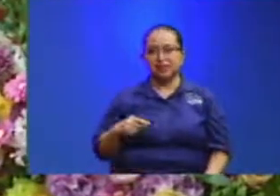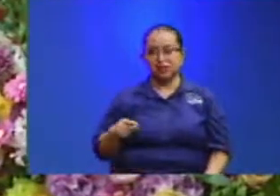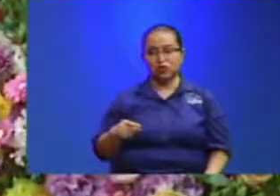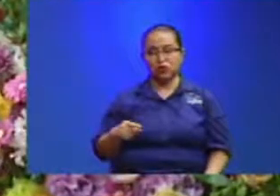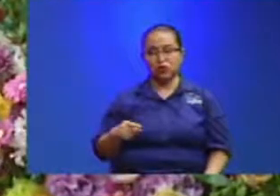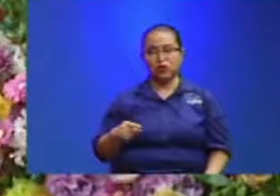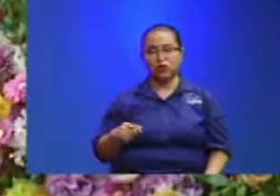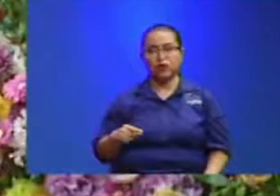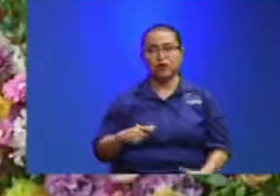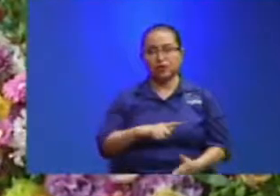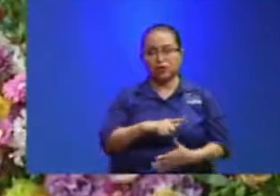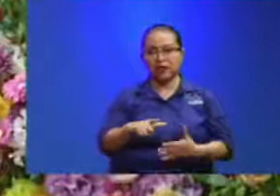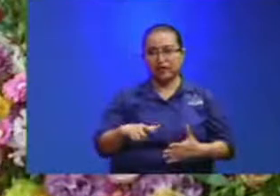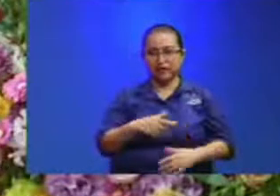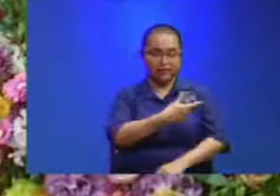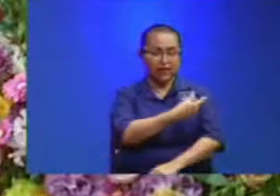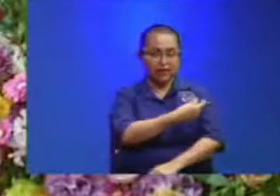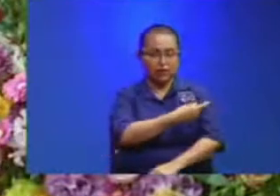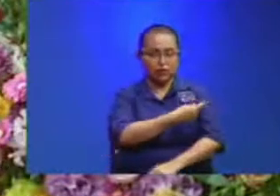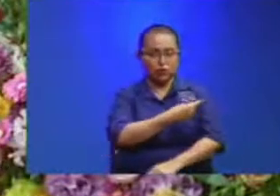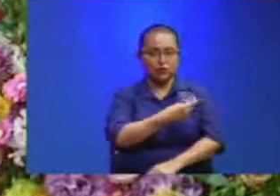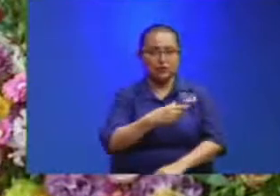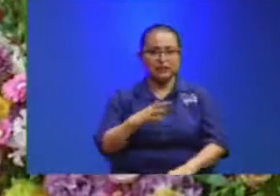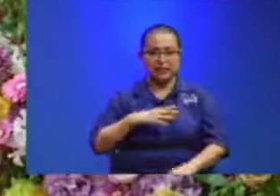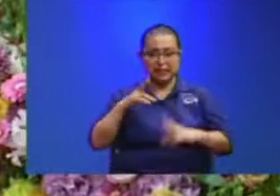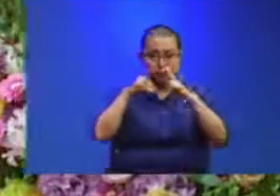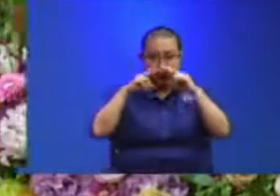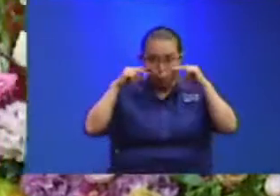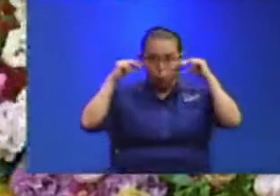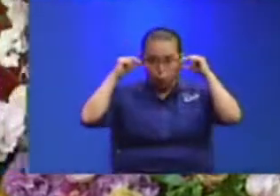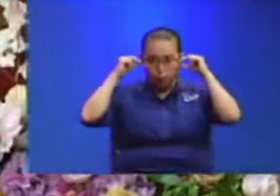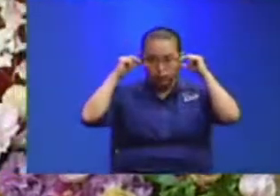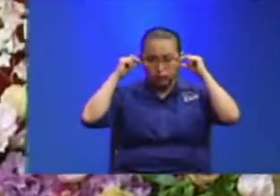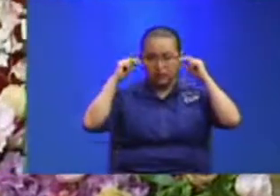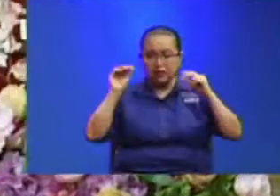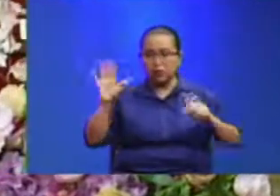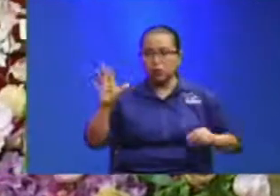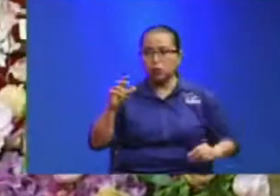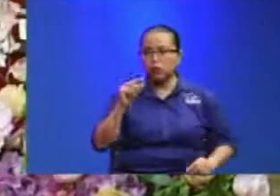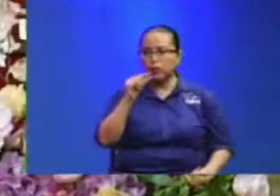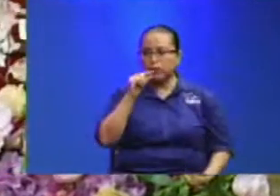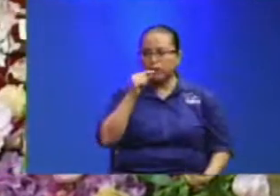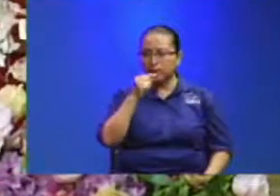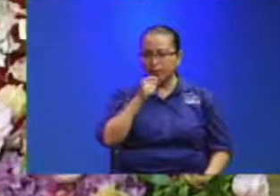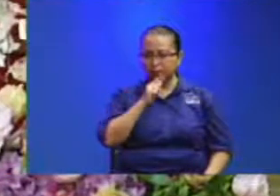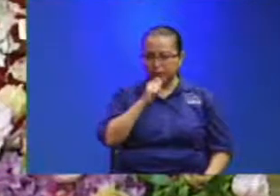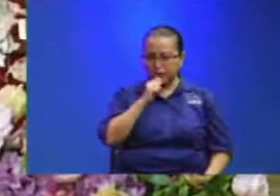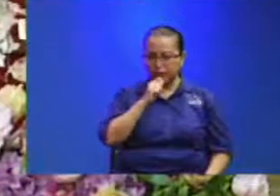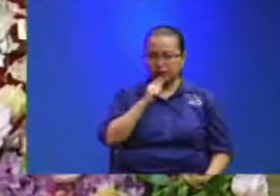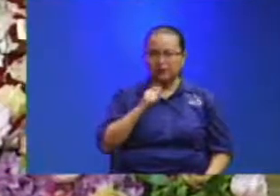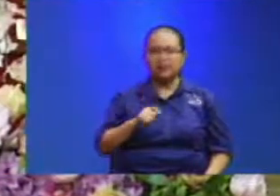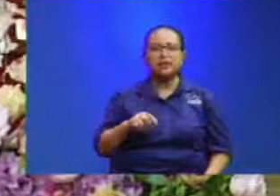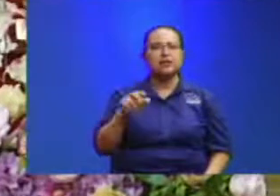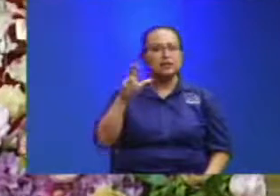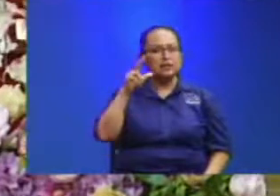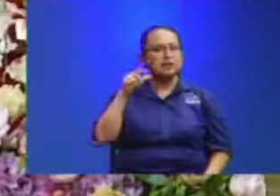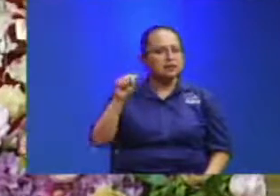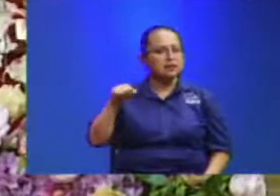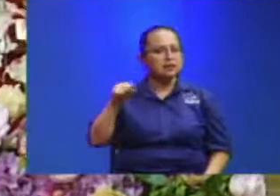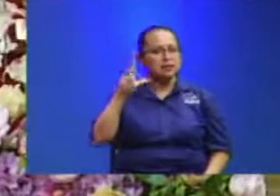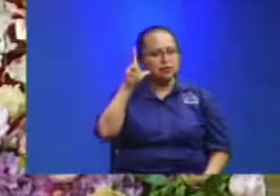su barbijo y tenía su micrófono antes se le vería perfectamente